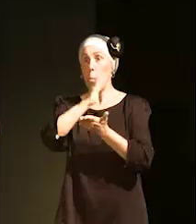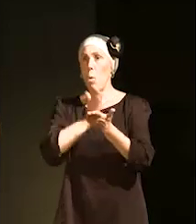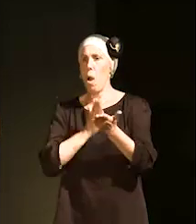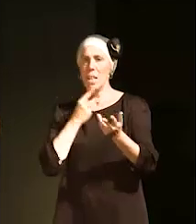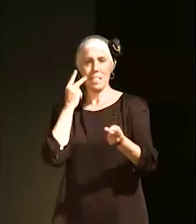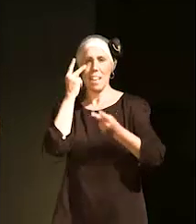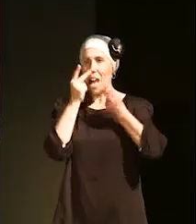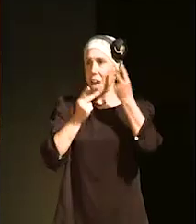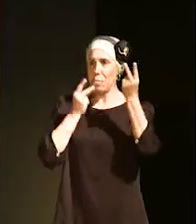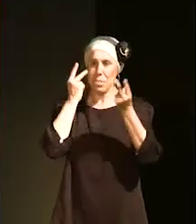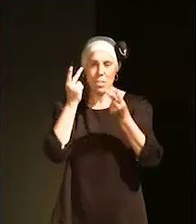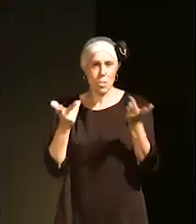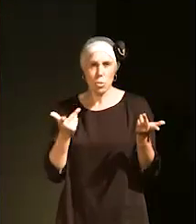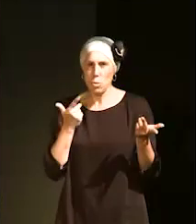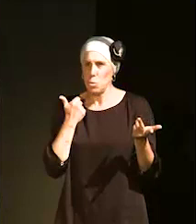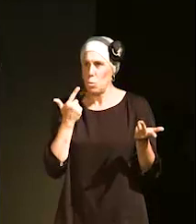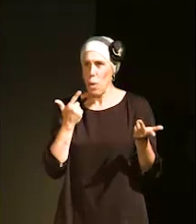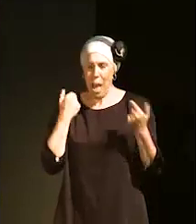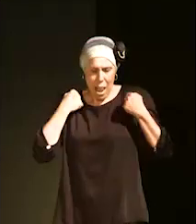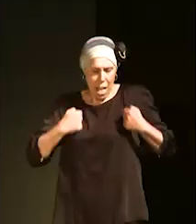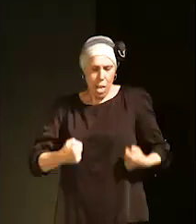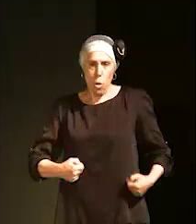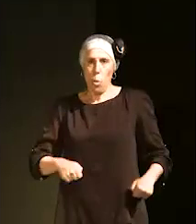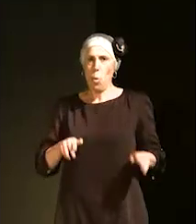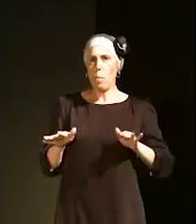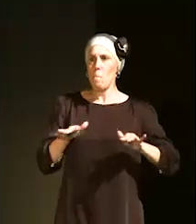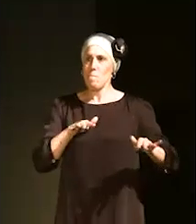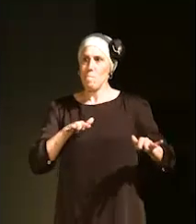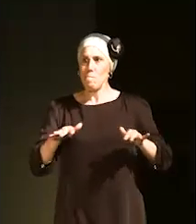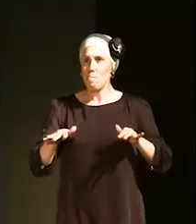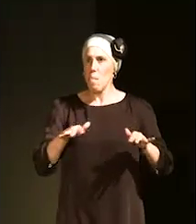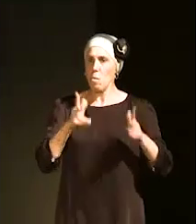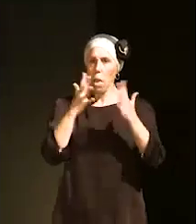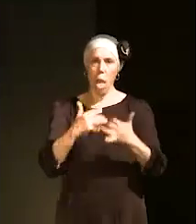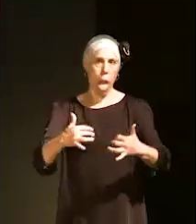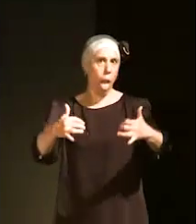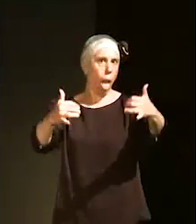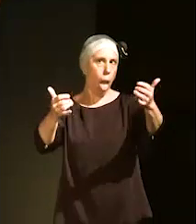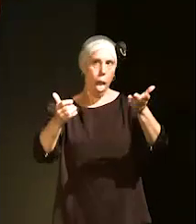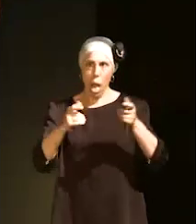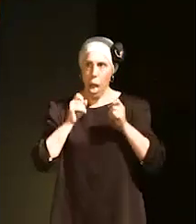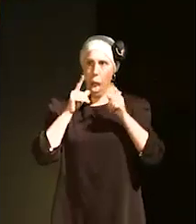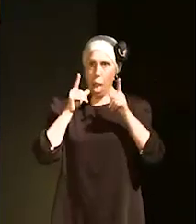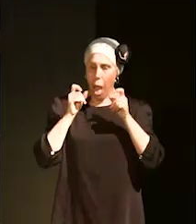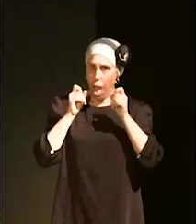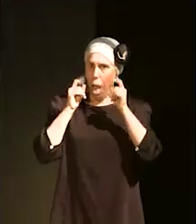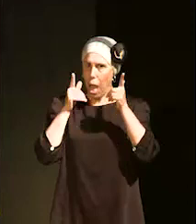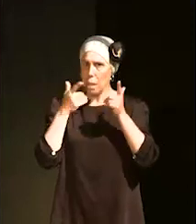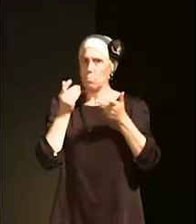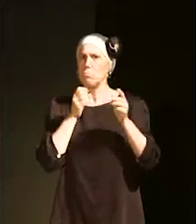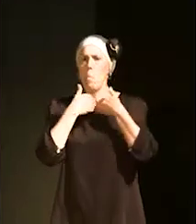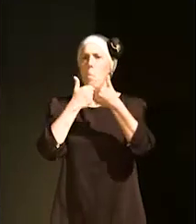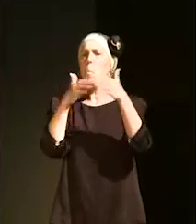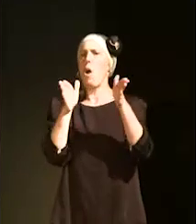la sinceridad de los cuerpos pues atrapaban al público ellas estrenaron en 2011